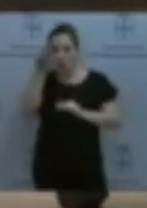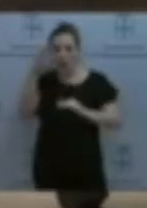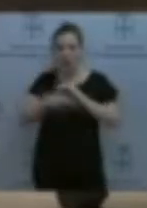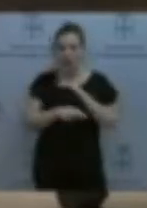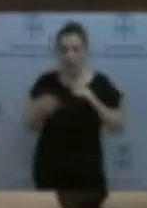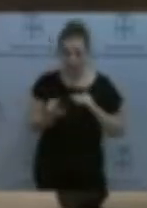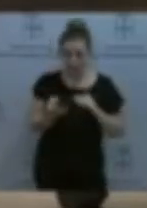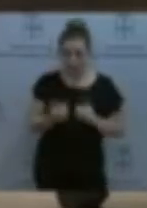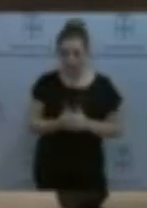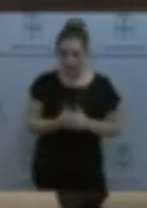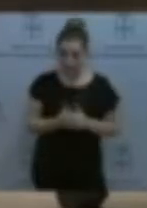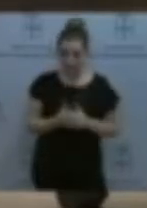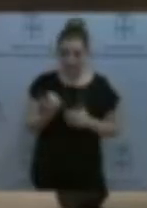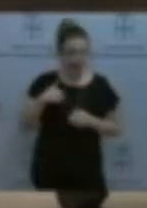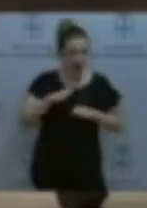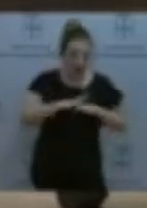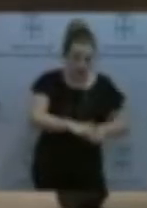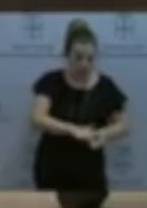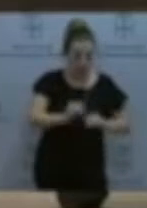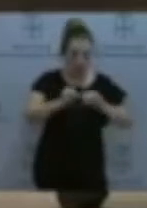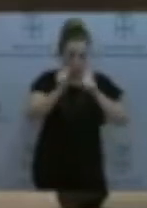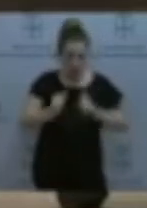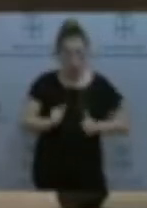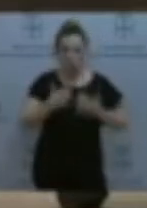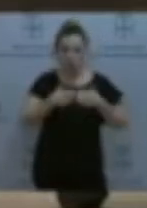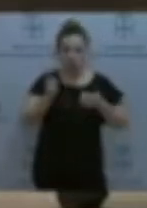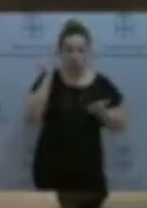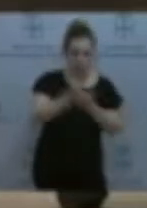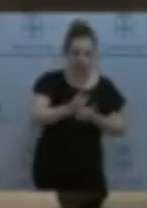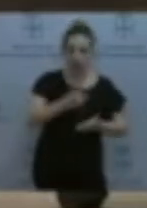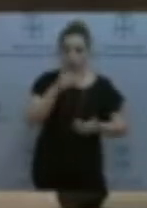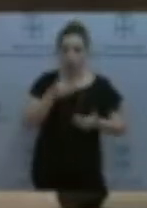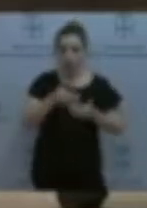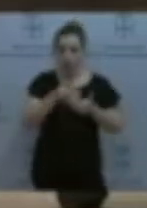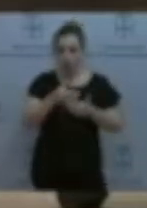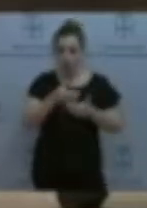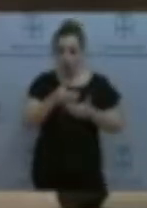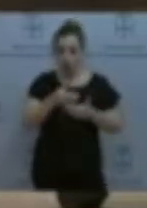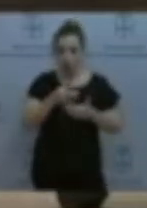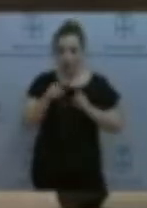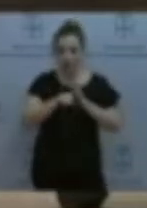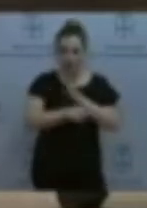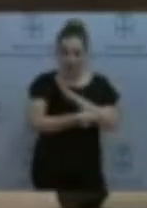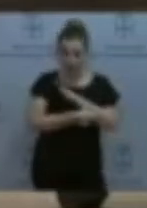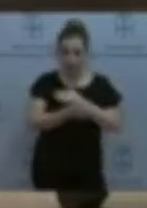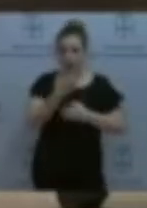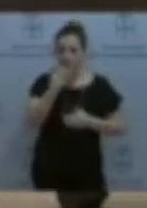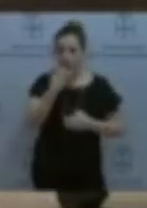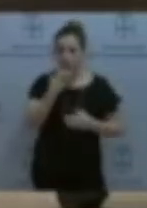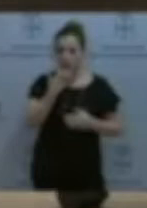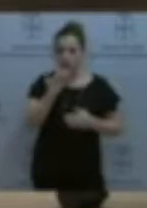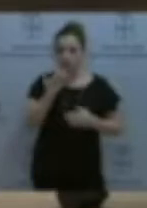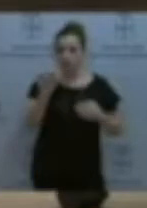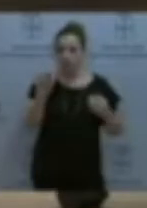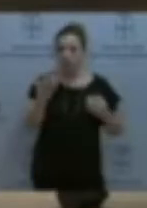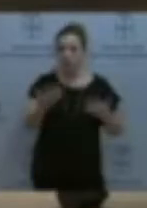modelo industrial, tenemos en el corto plazo medidas que tienen que ver desde gravar lo que son los beneficios caídos del cielo, de los cuales sacan buena